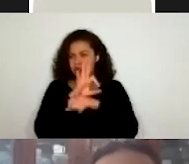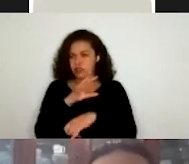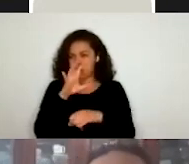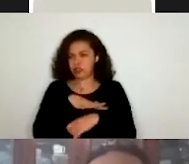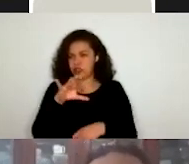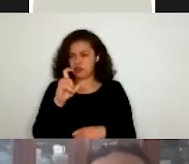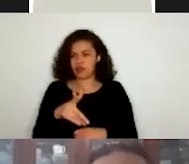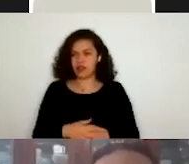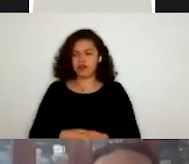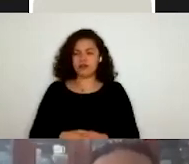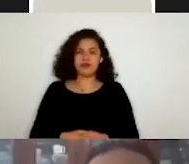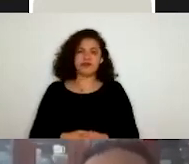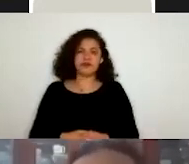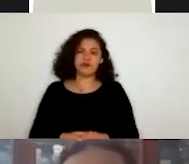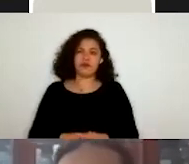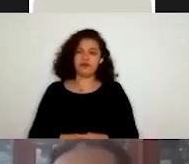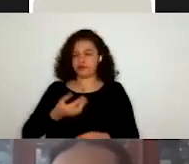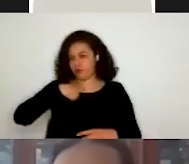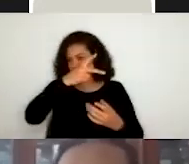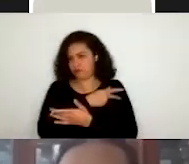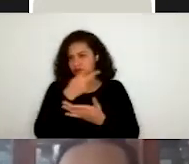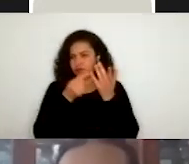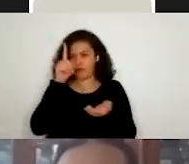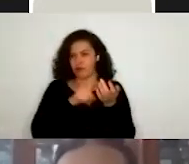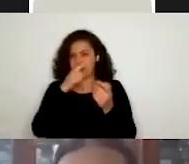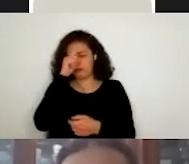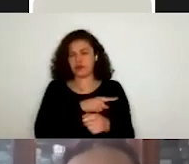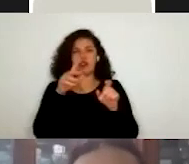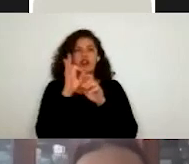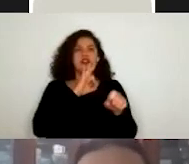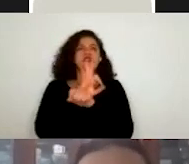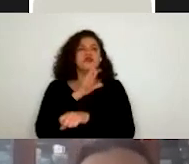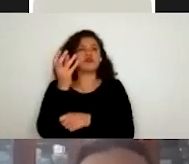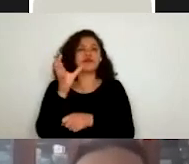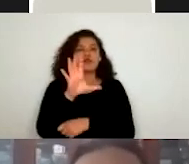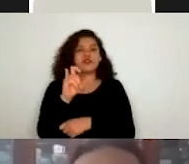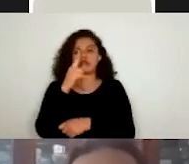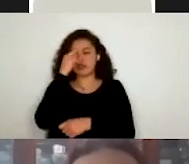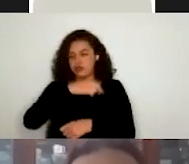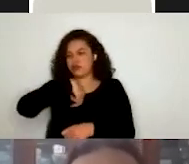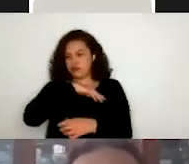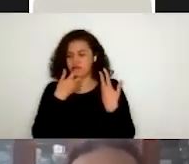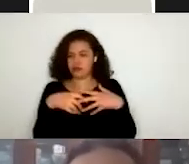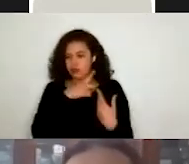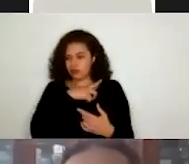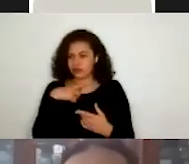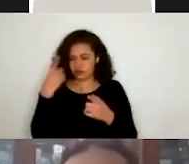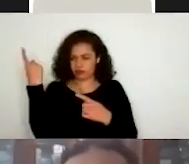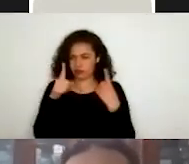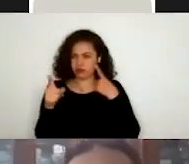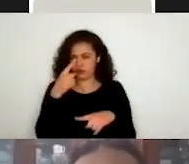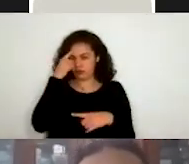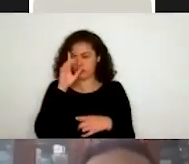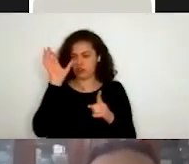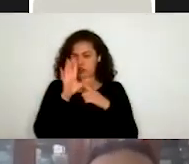¿Ok? Nuestro programa interno de protección civil, para que funcione, debe de estar comandado por un comité interno